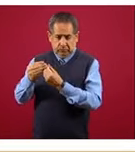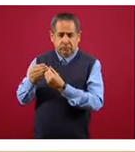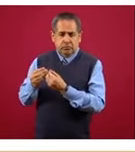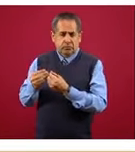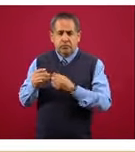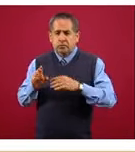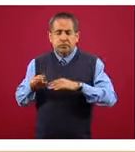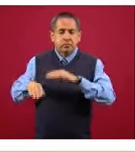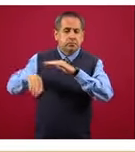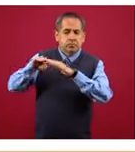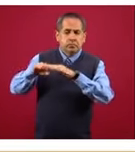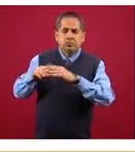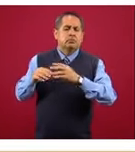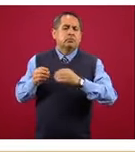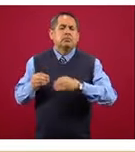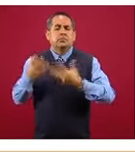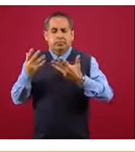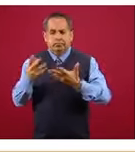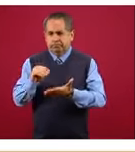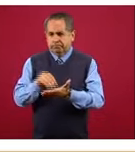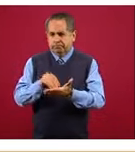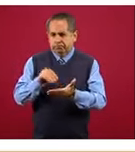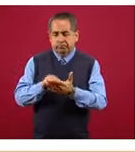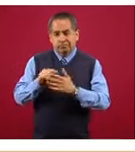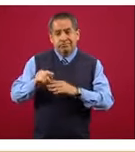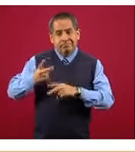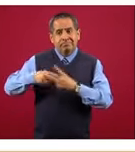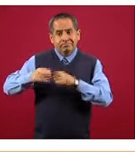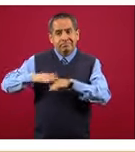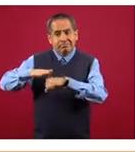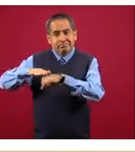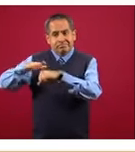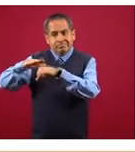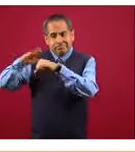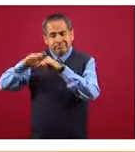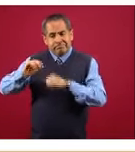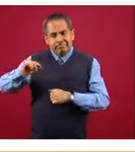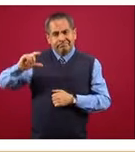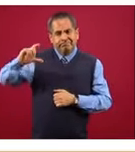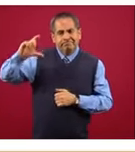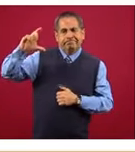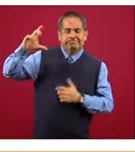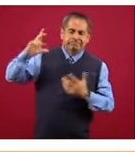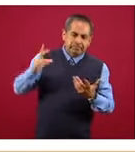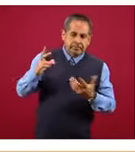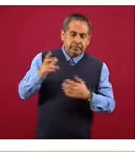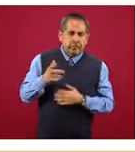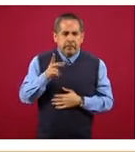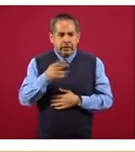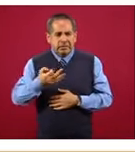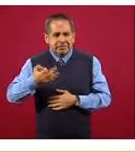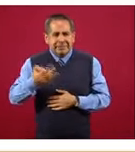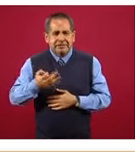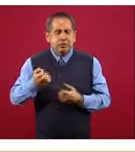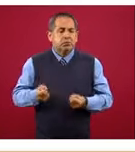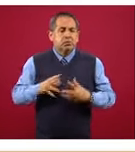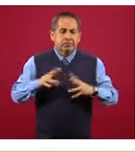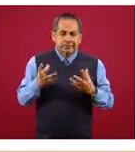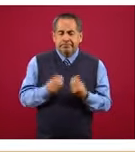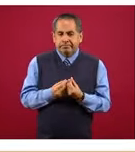ellas, se mantiene una tendencia todavía ascendente, aunque en los casos que se van ya confirmando